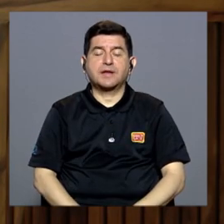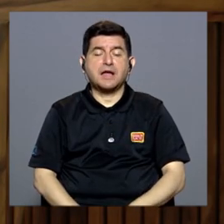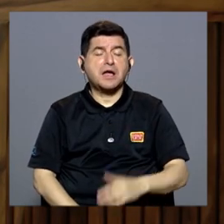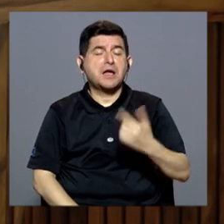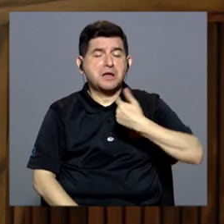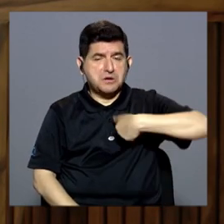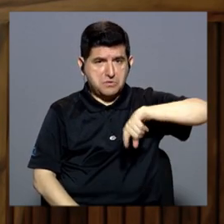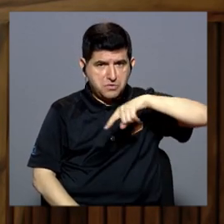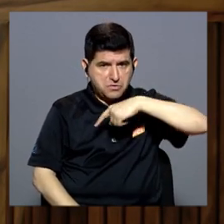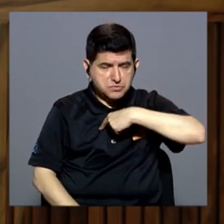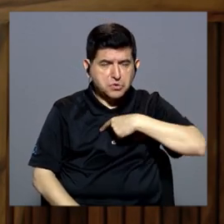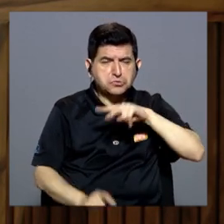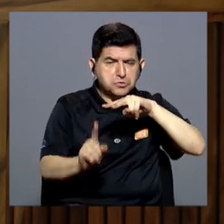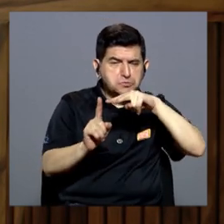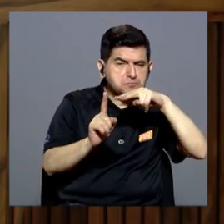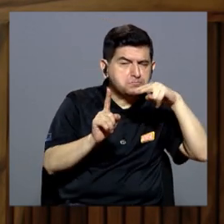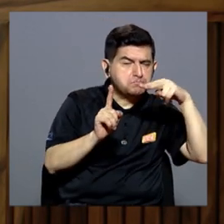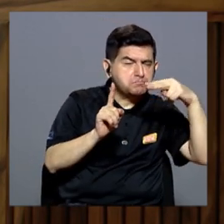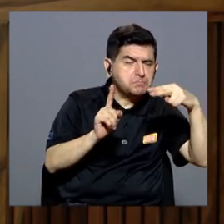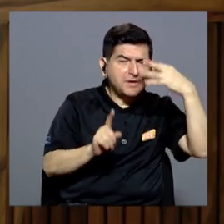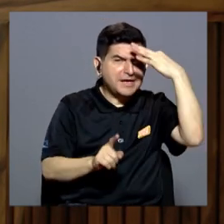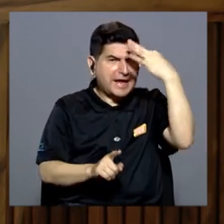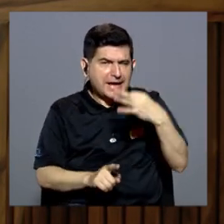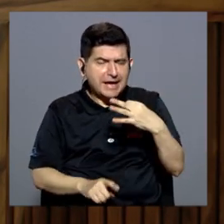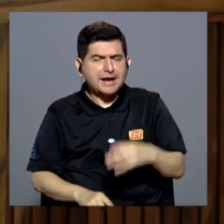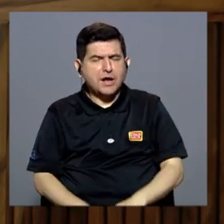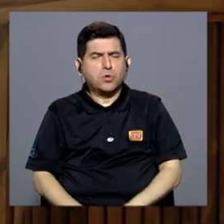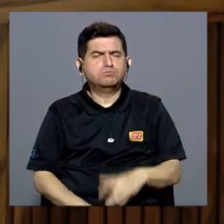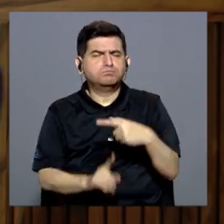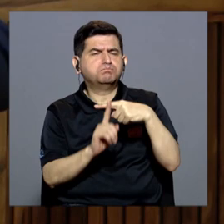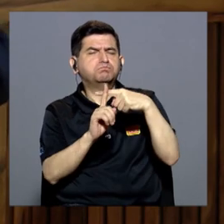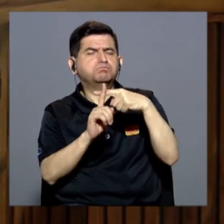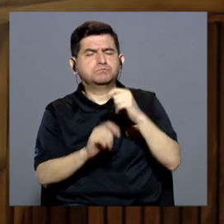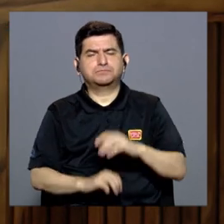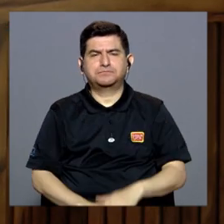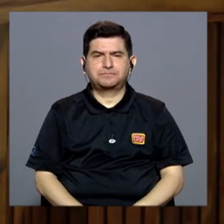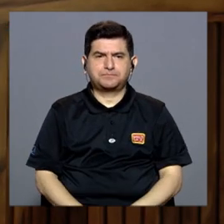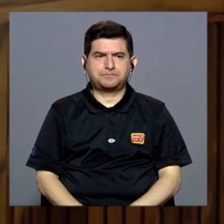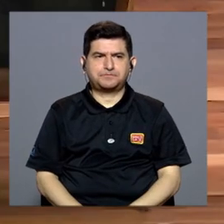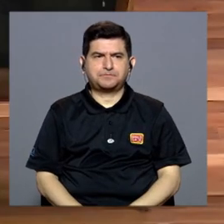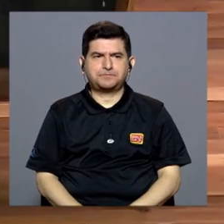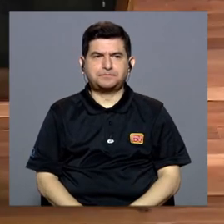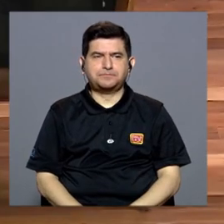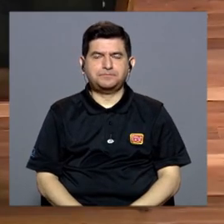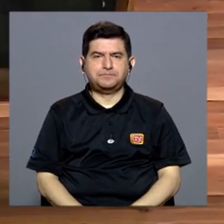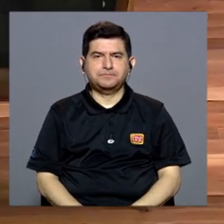hay perspectivas que yo creo que son alentadoras. Gracias. Y en este